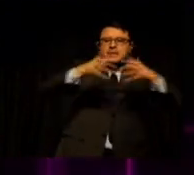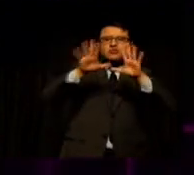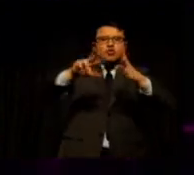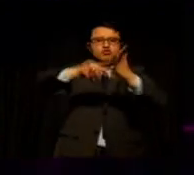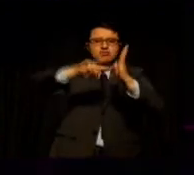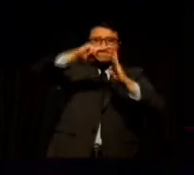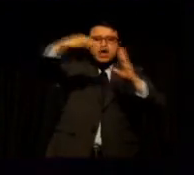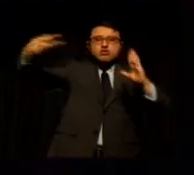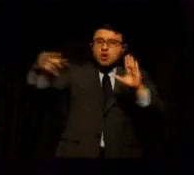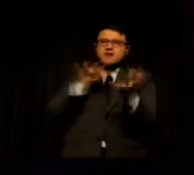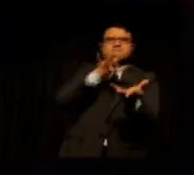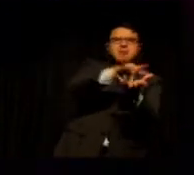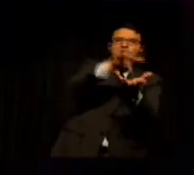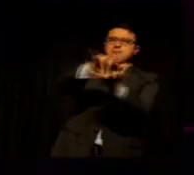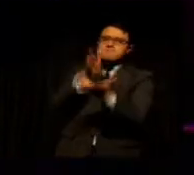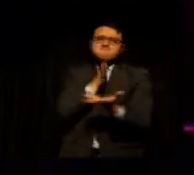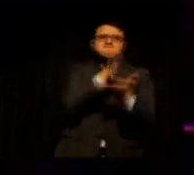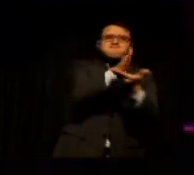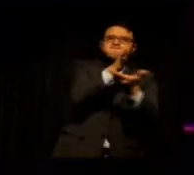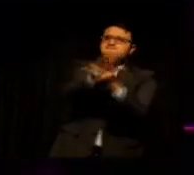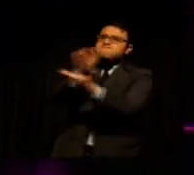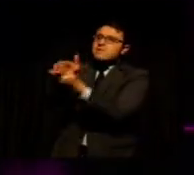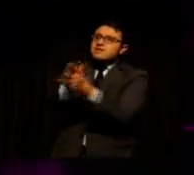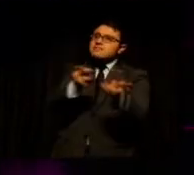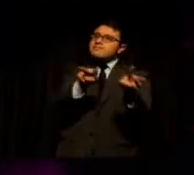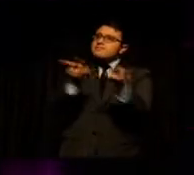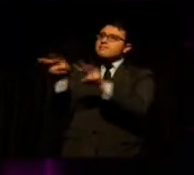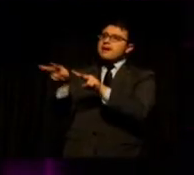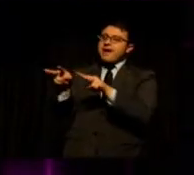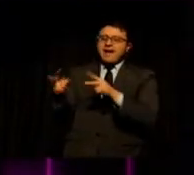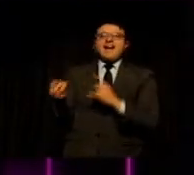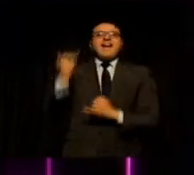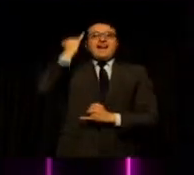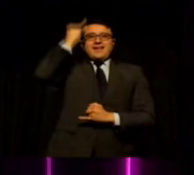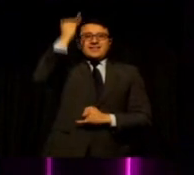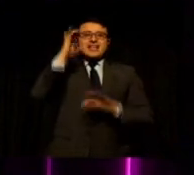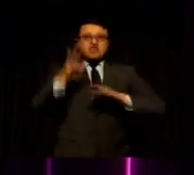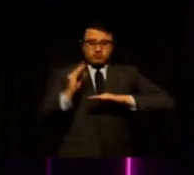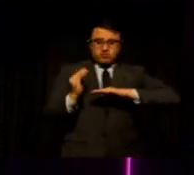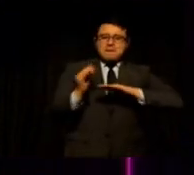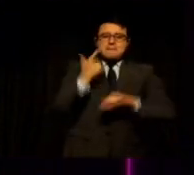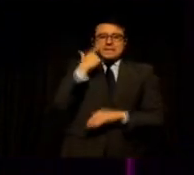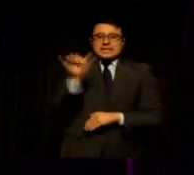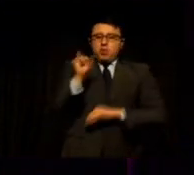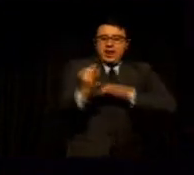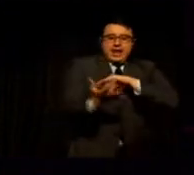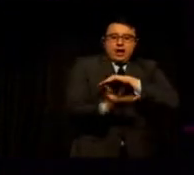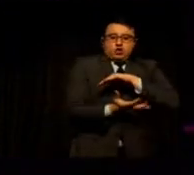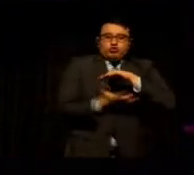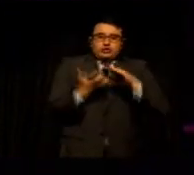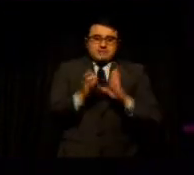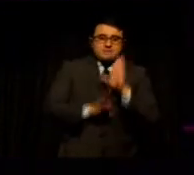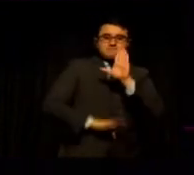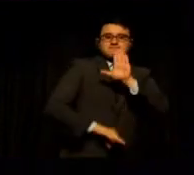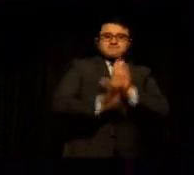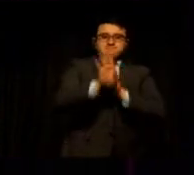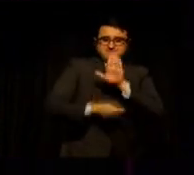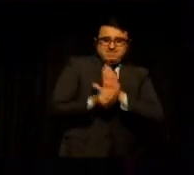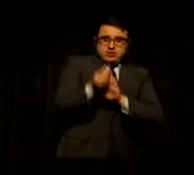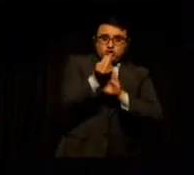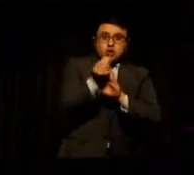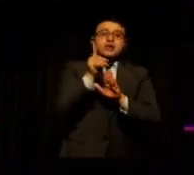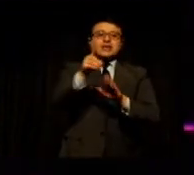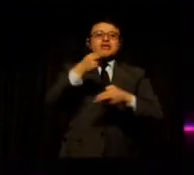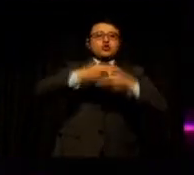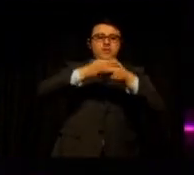gracias a todo este cúmulo de mensajes creamos un ecosistema emprendedor que se llama se emprende colombia emprende